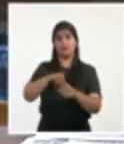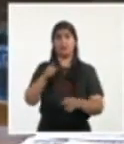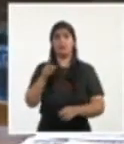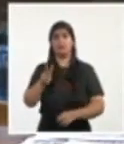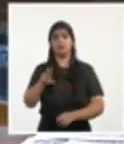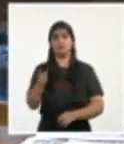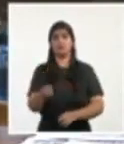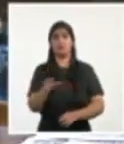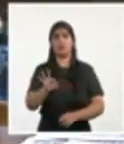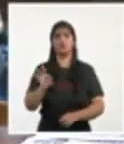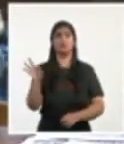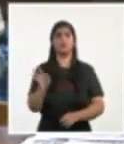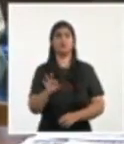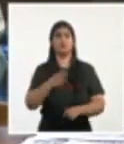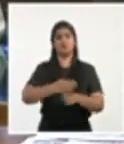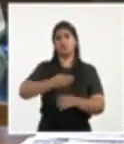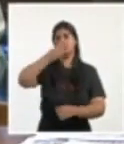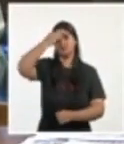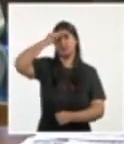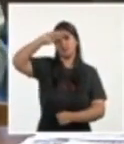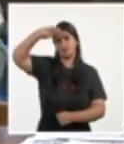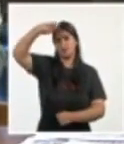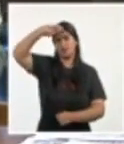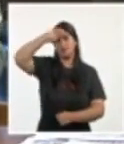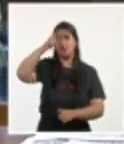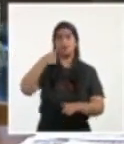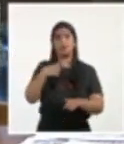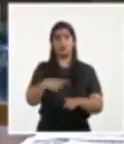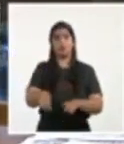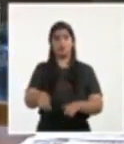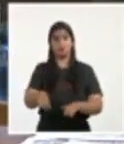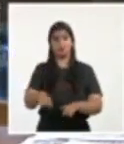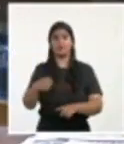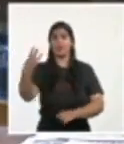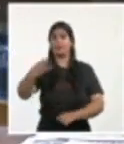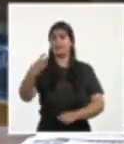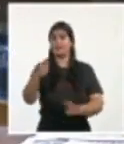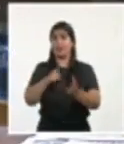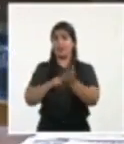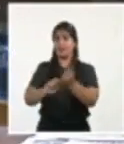de Cuba le siguen en el número, acumulando estos tres territorios el